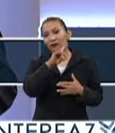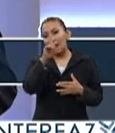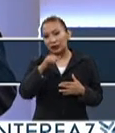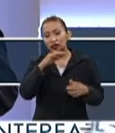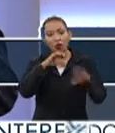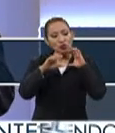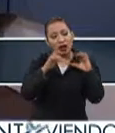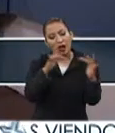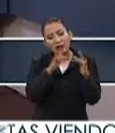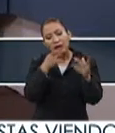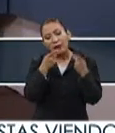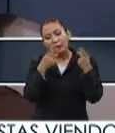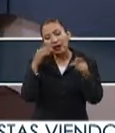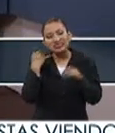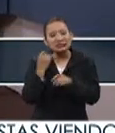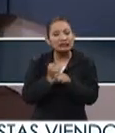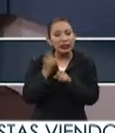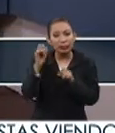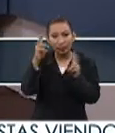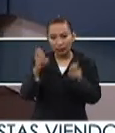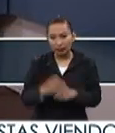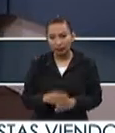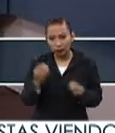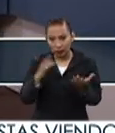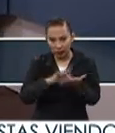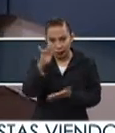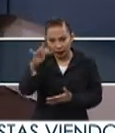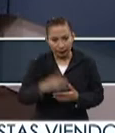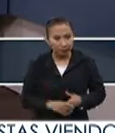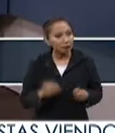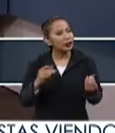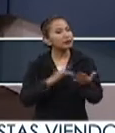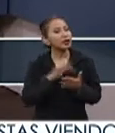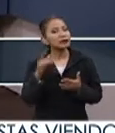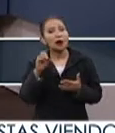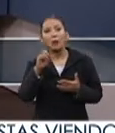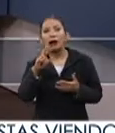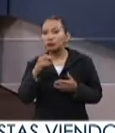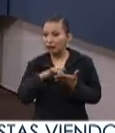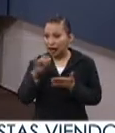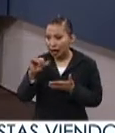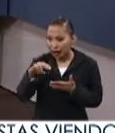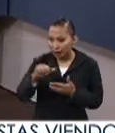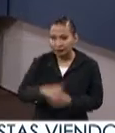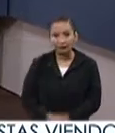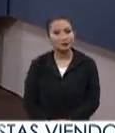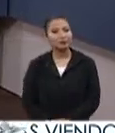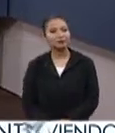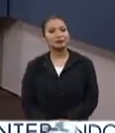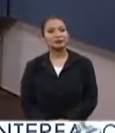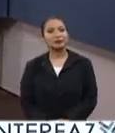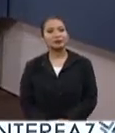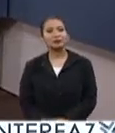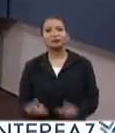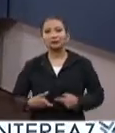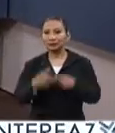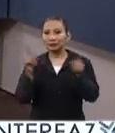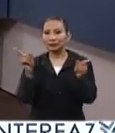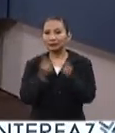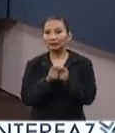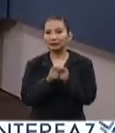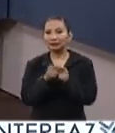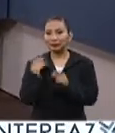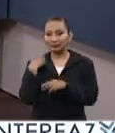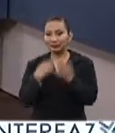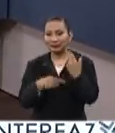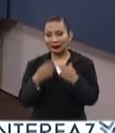comunicando, hablando y explorando todos estos temas que hacen ustedes. Muchísimas gracias. Muchísimas gracias, Omar. Muchísimas gracias, Ana Cristina. Gracias. Vamos a hacer una breve